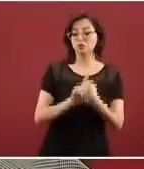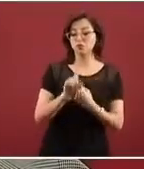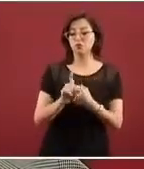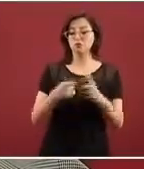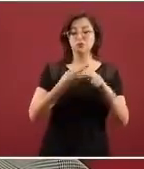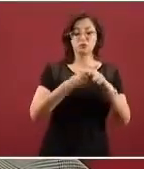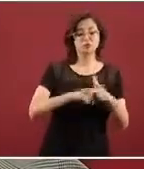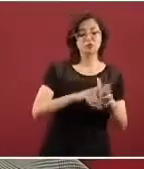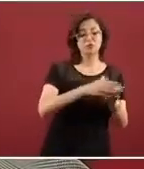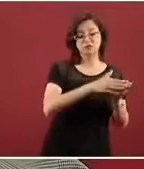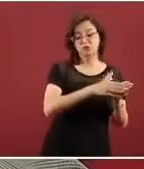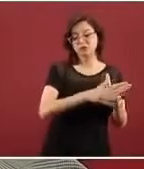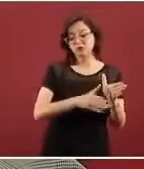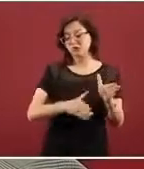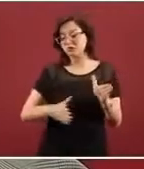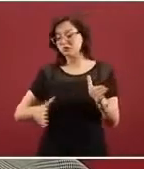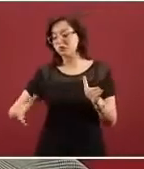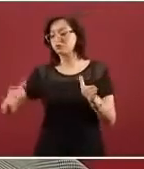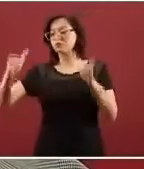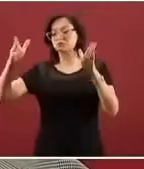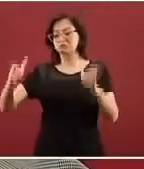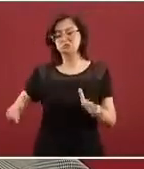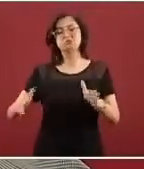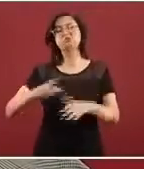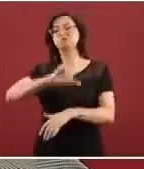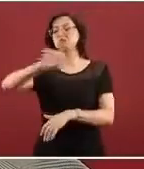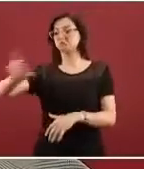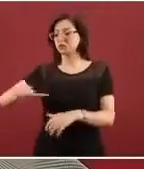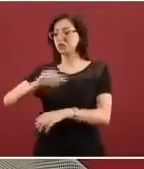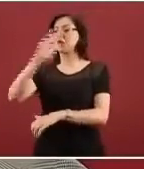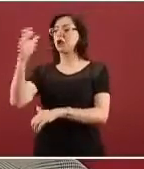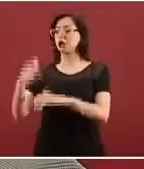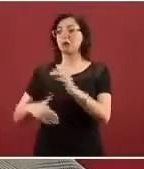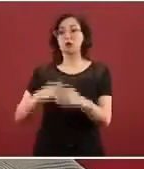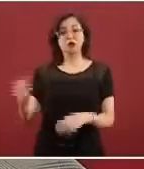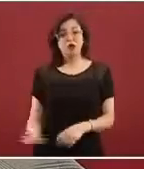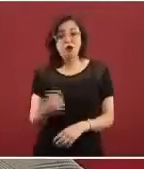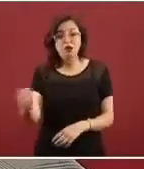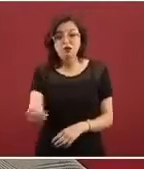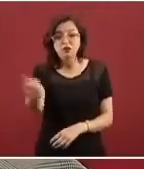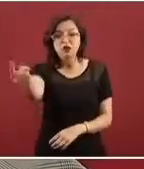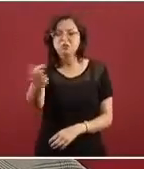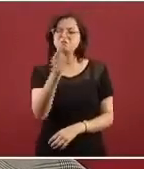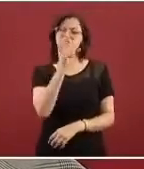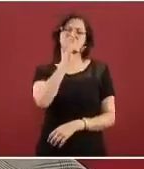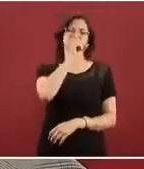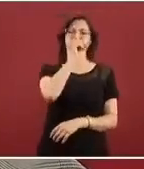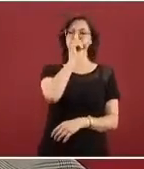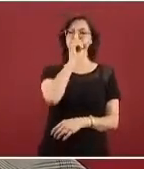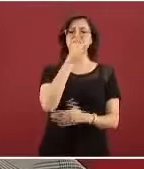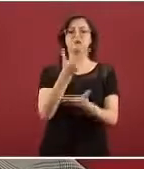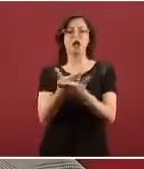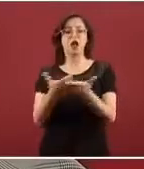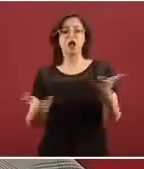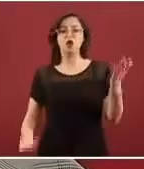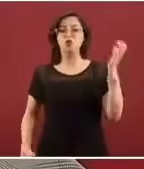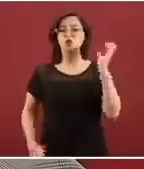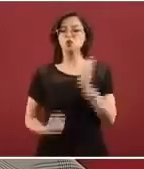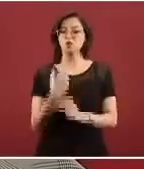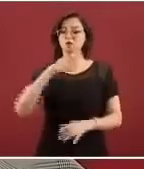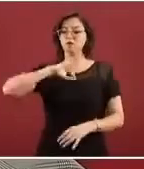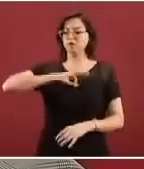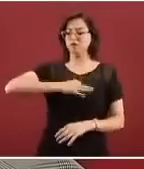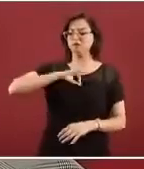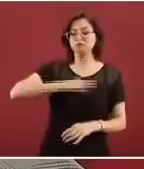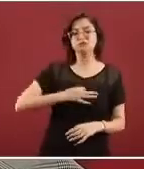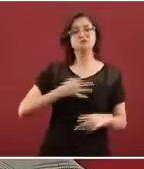duración, pasa de largo, no es permanente. Estamos aprendiendo de esta nueva infección viral, todos